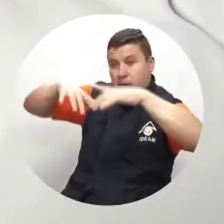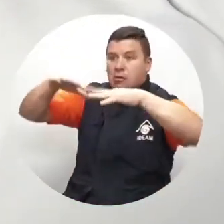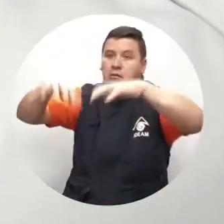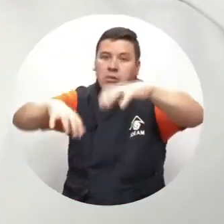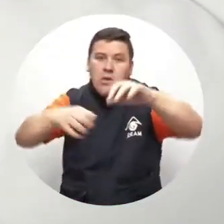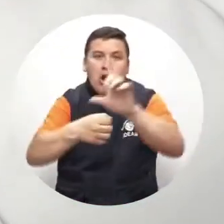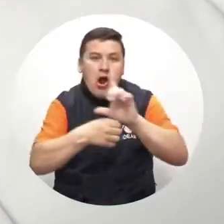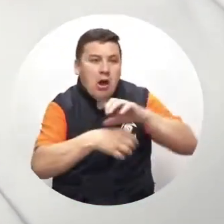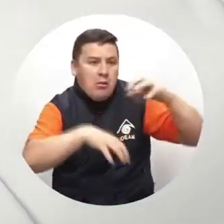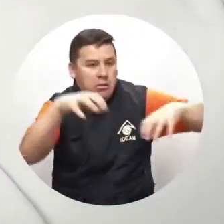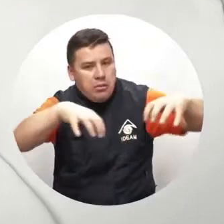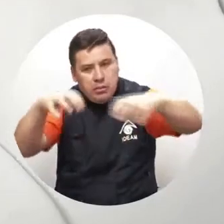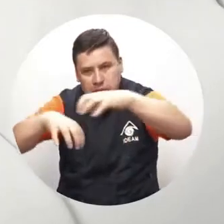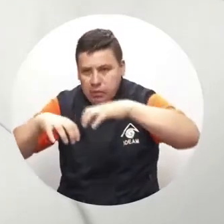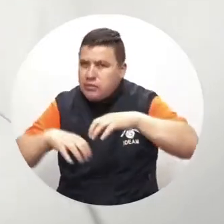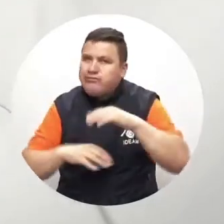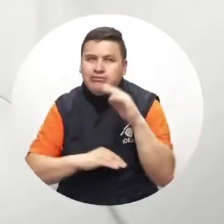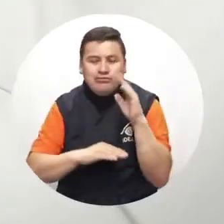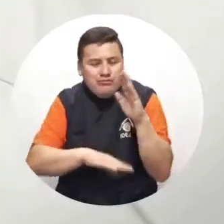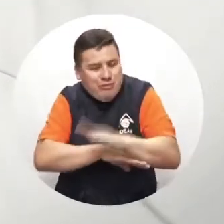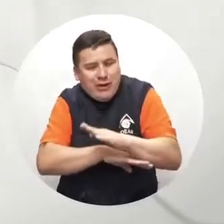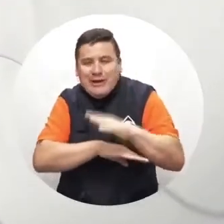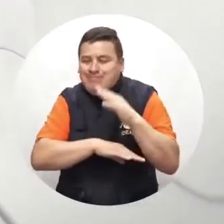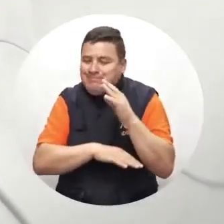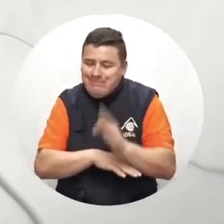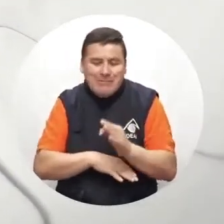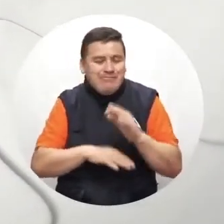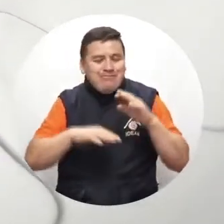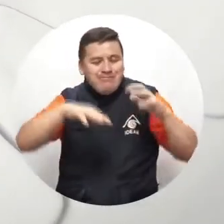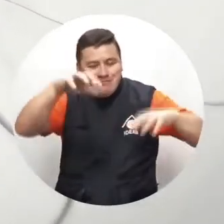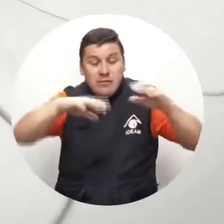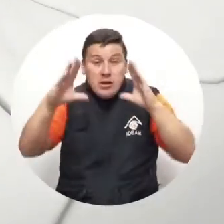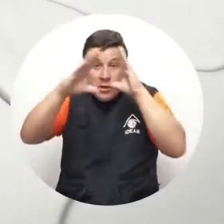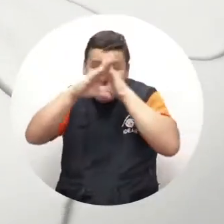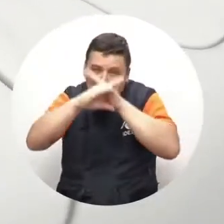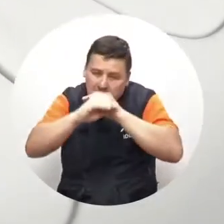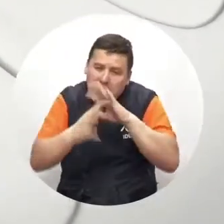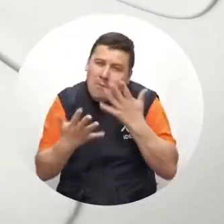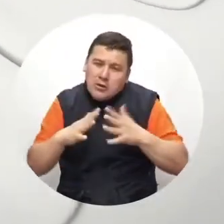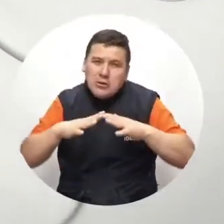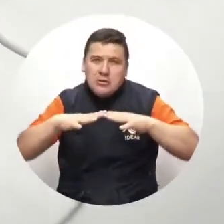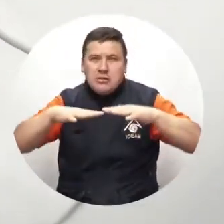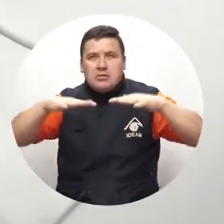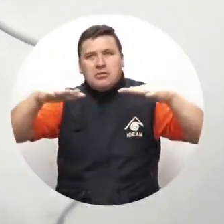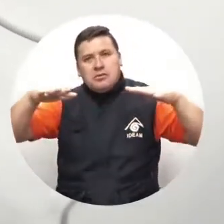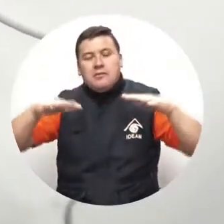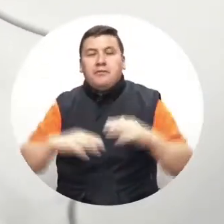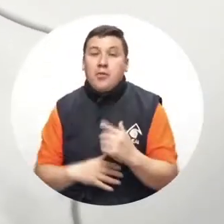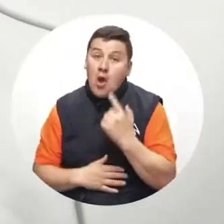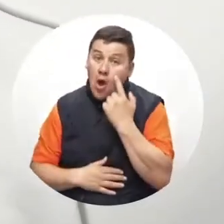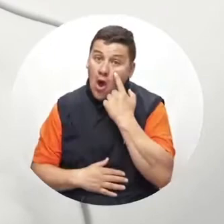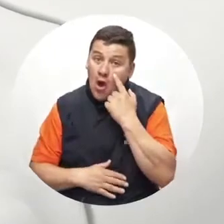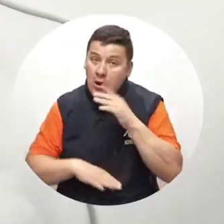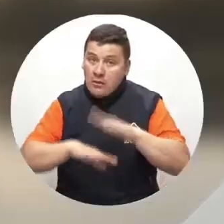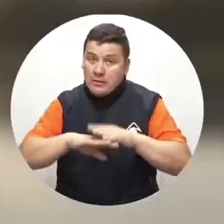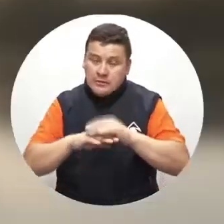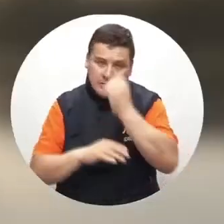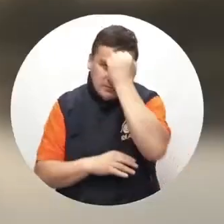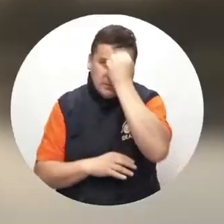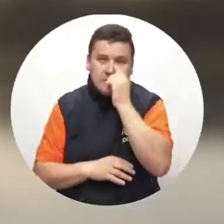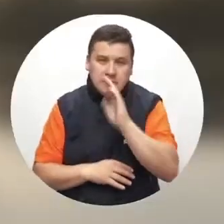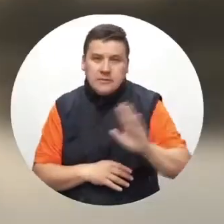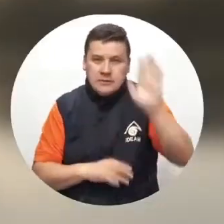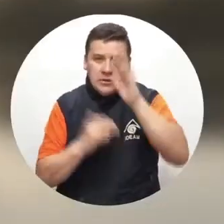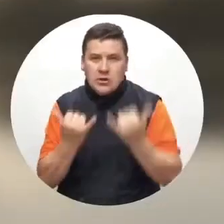en amplias zonas capitalinas. La tarde estará gris y pasada por agua, aunque se espera que al llegar la noche escampe. Mucha atención a